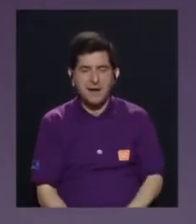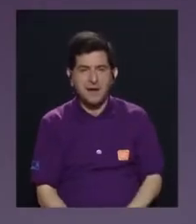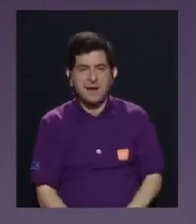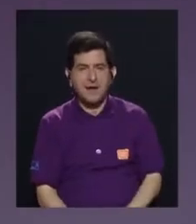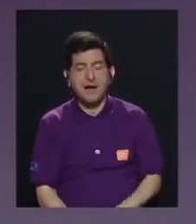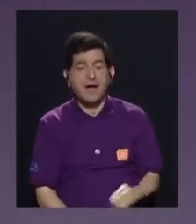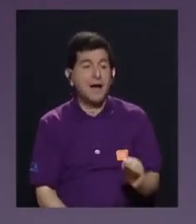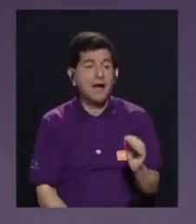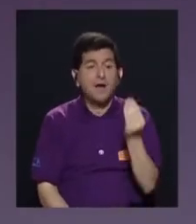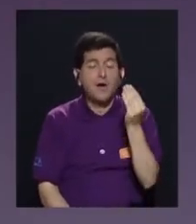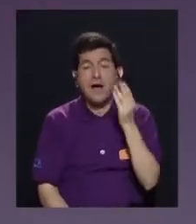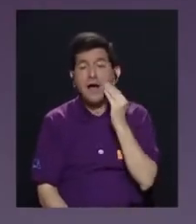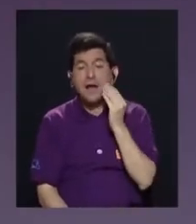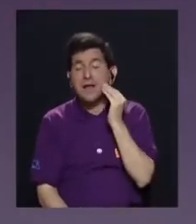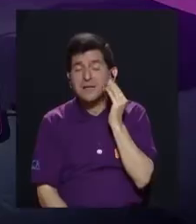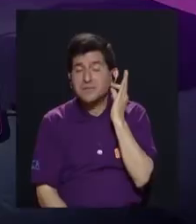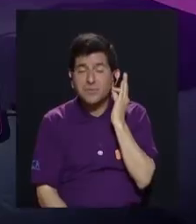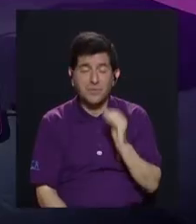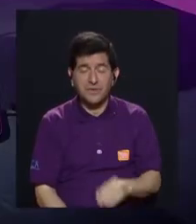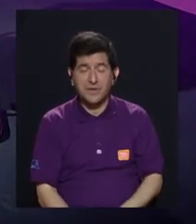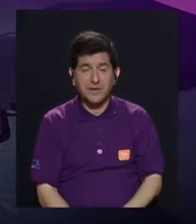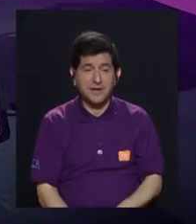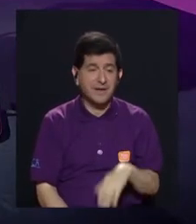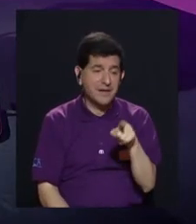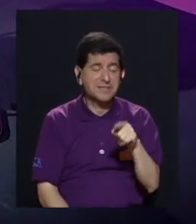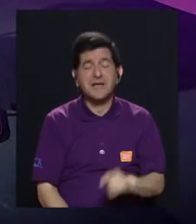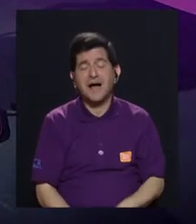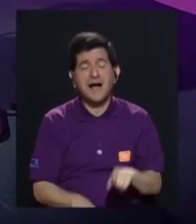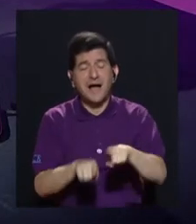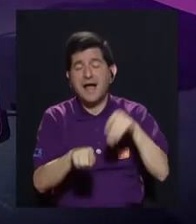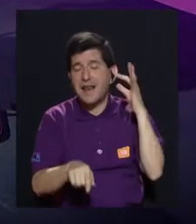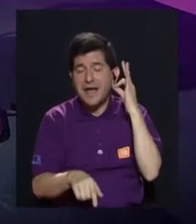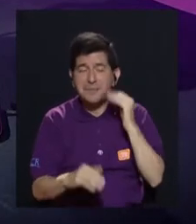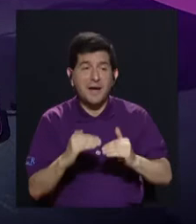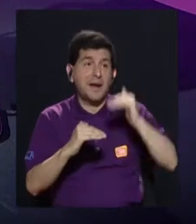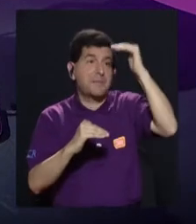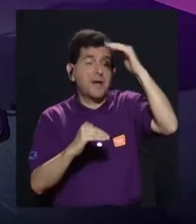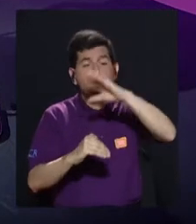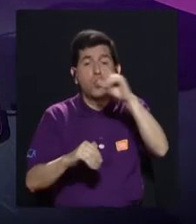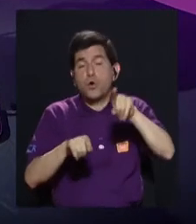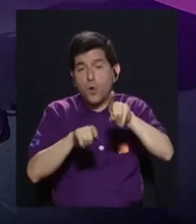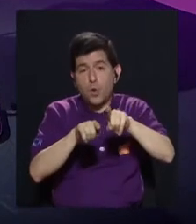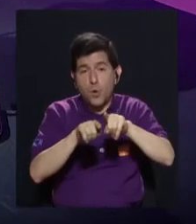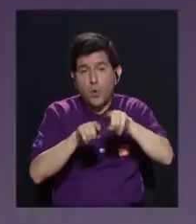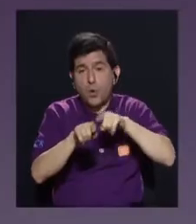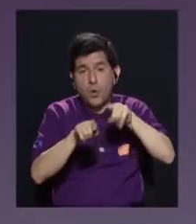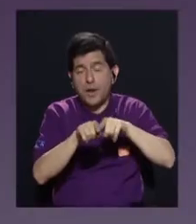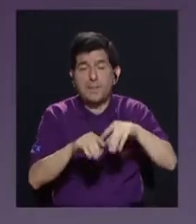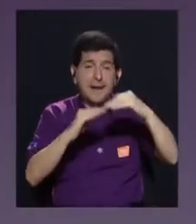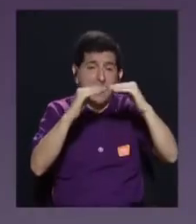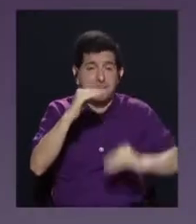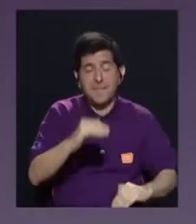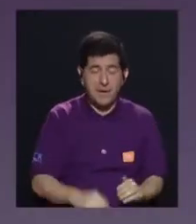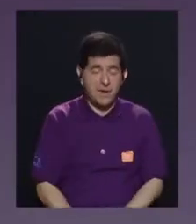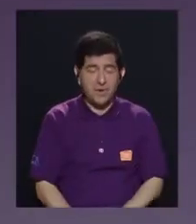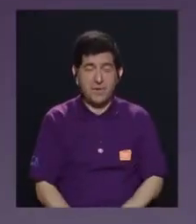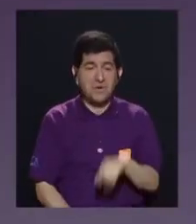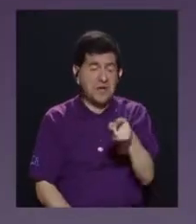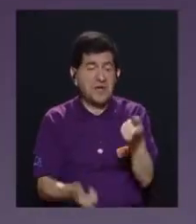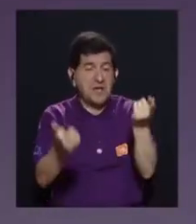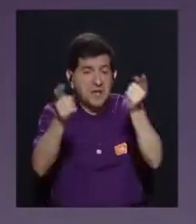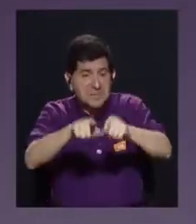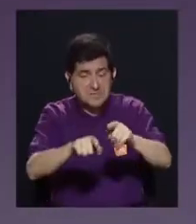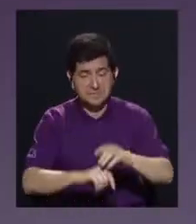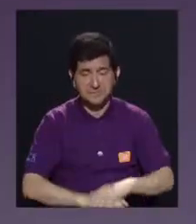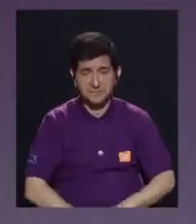las flower las a las abuelas las hermanas a las hermanas mayores y a las menores cuando no hay mayores o sea a las nueras les corresponde